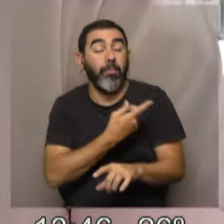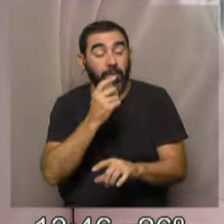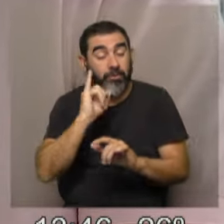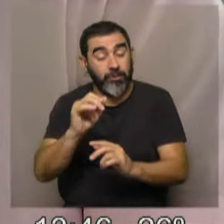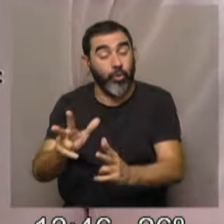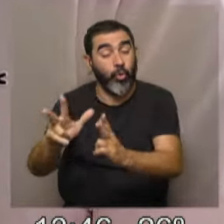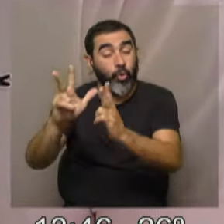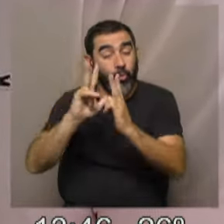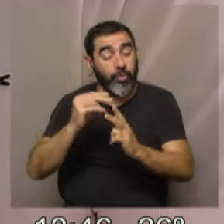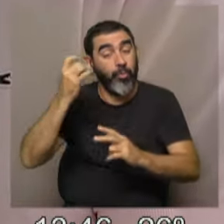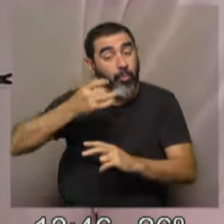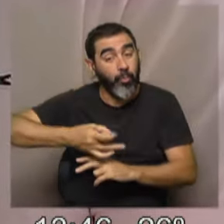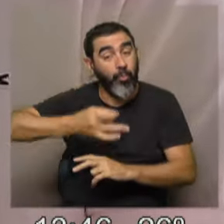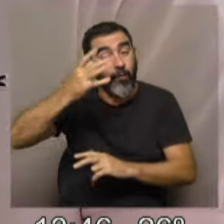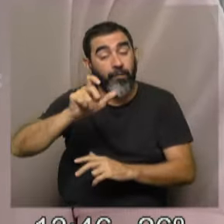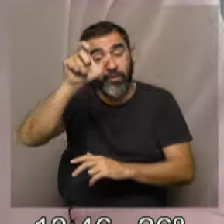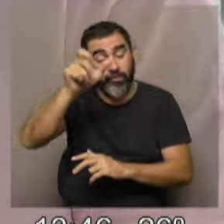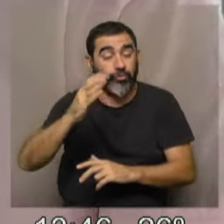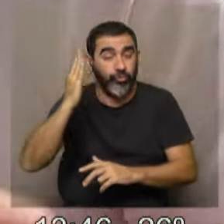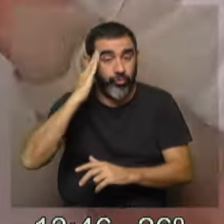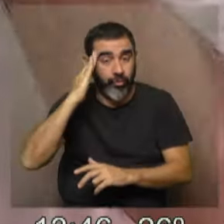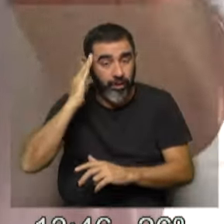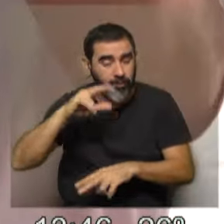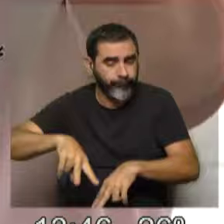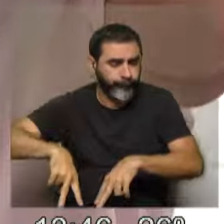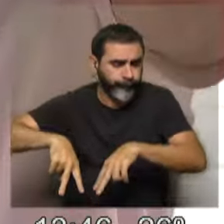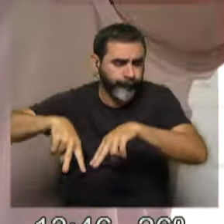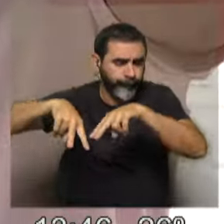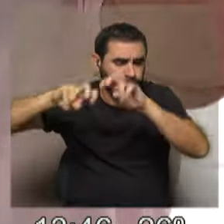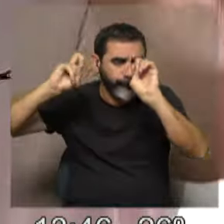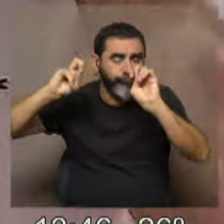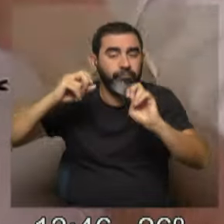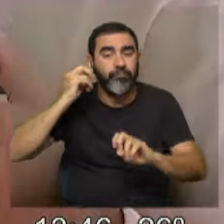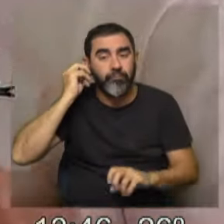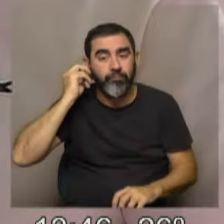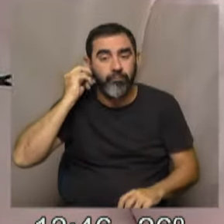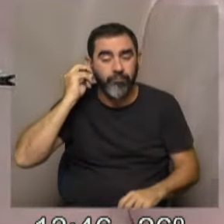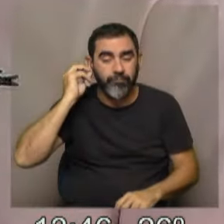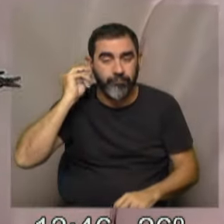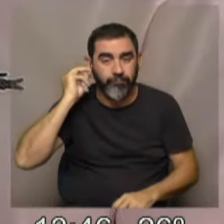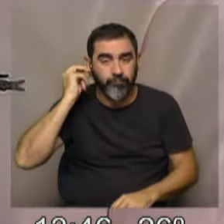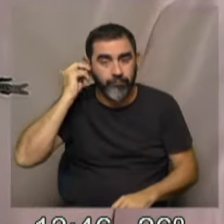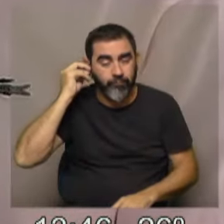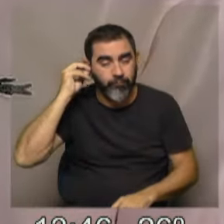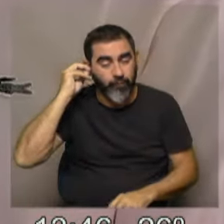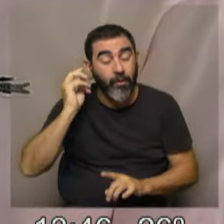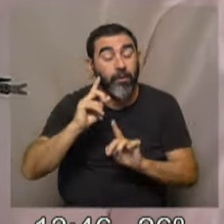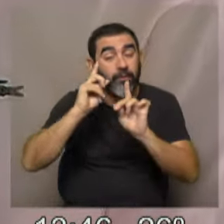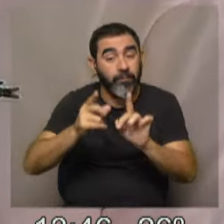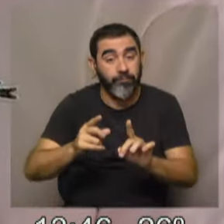dicen los profesionales y toda la investigación que se ha hecho en estos últimos meses es que también